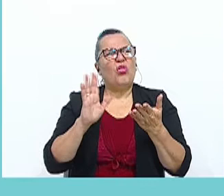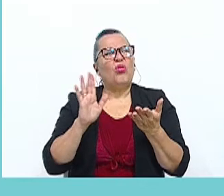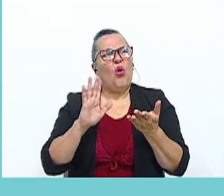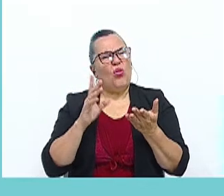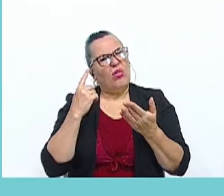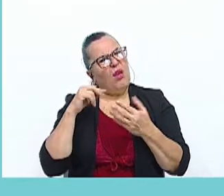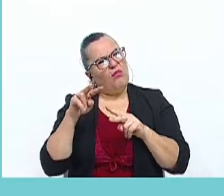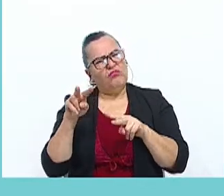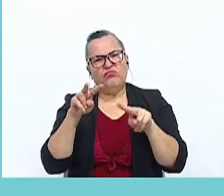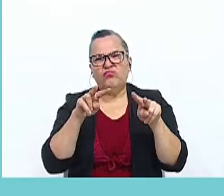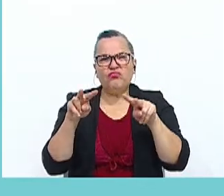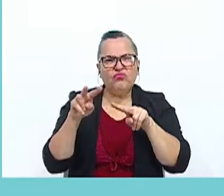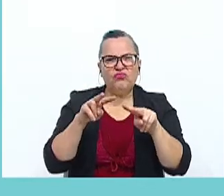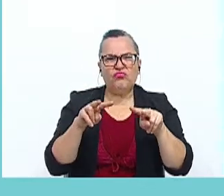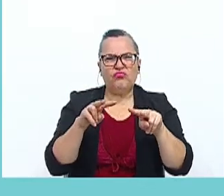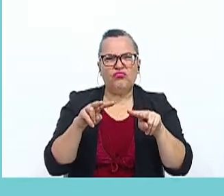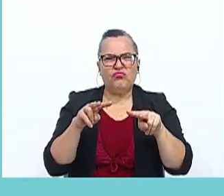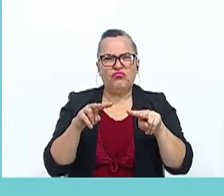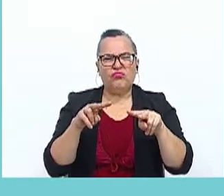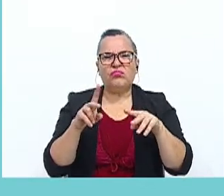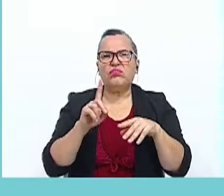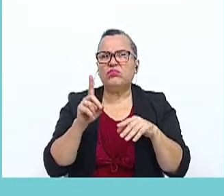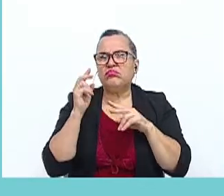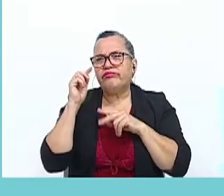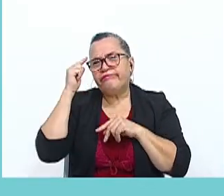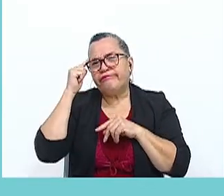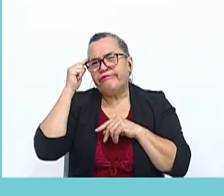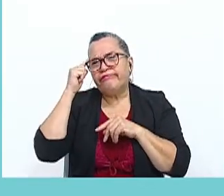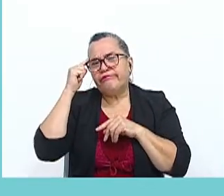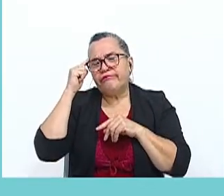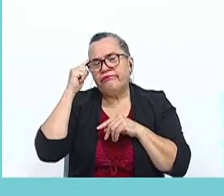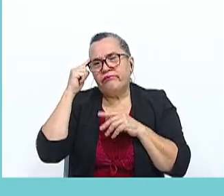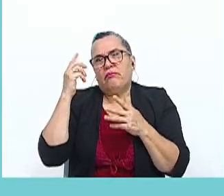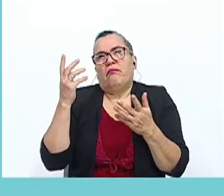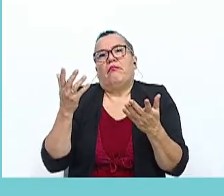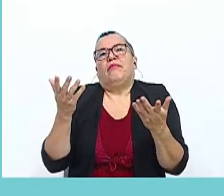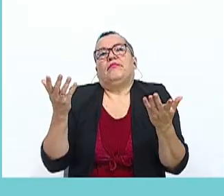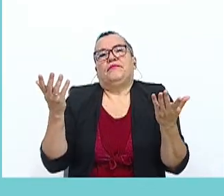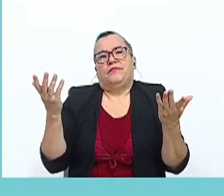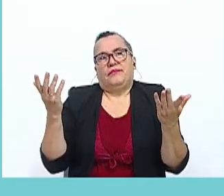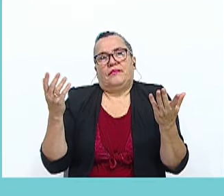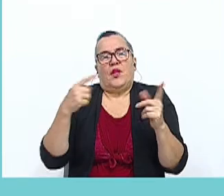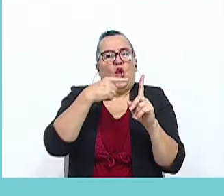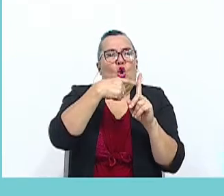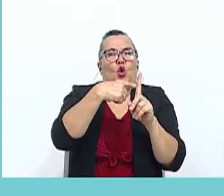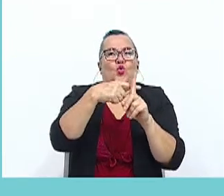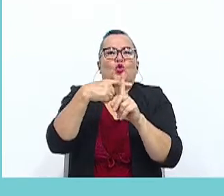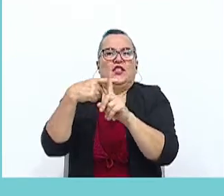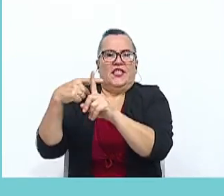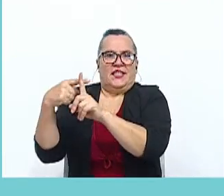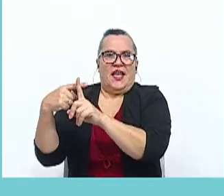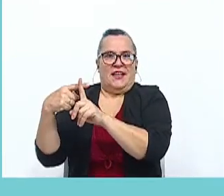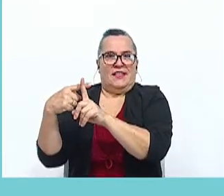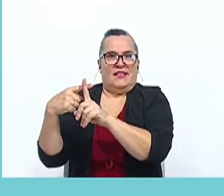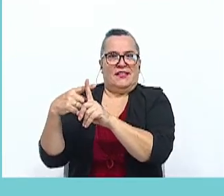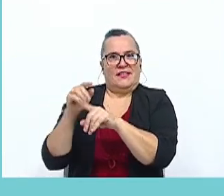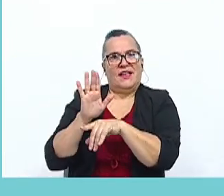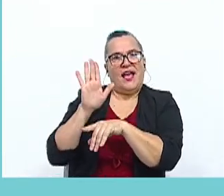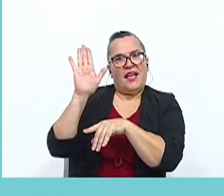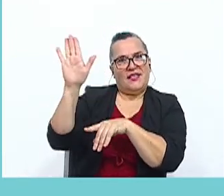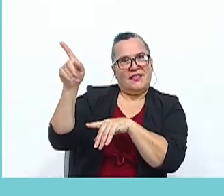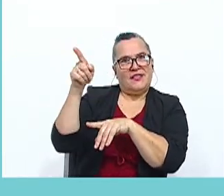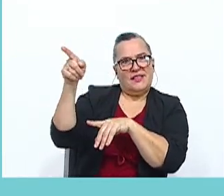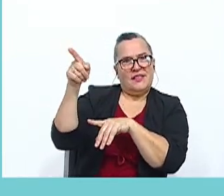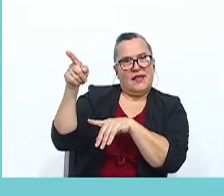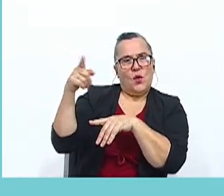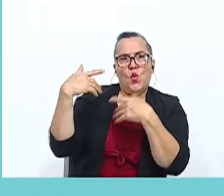ubicarían esos yacimientos en nuestro país? Claro, en Cruzitas, por ejemplo, hay un yacimiento